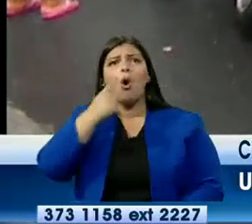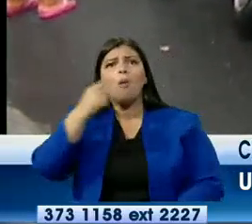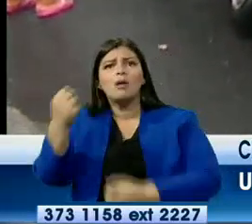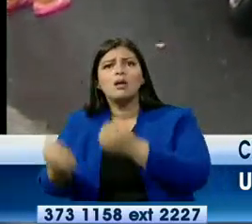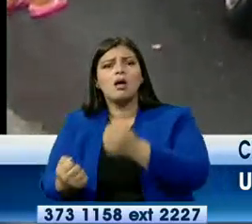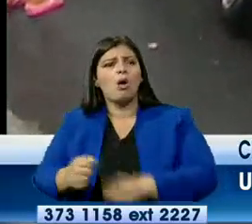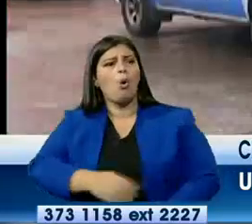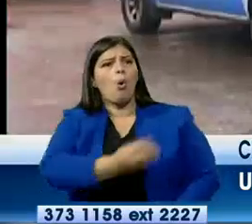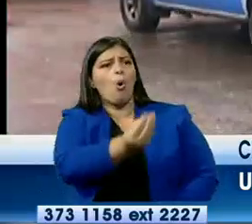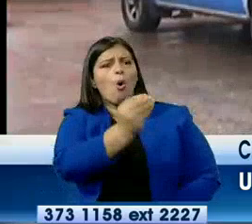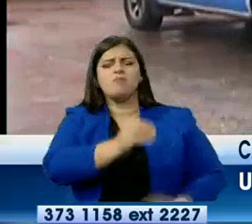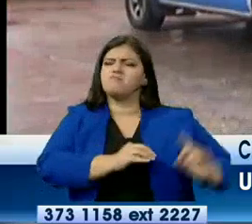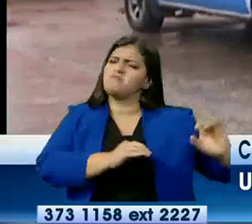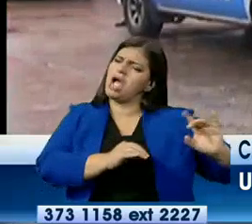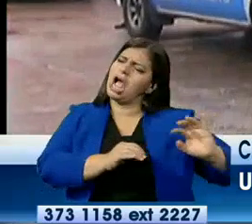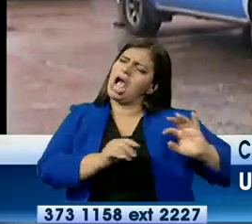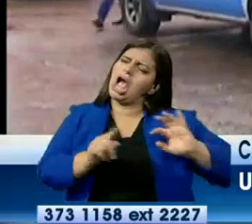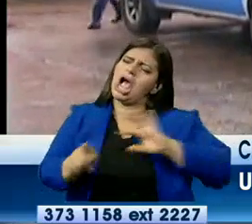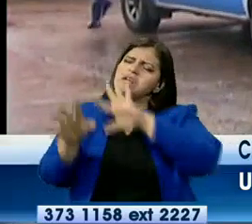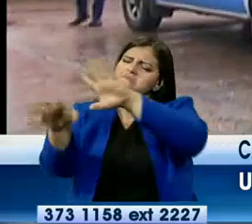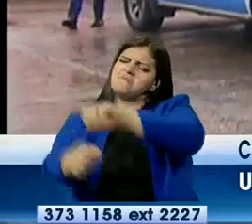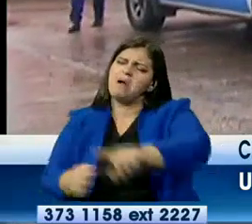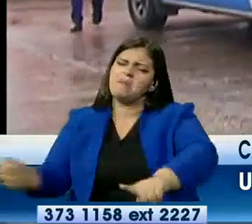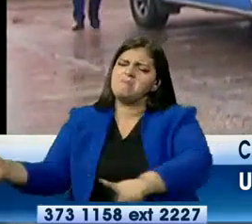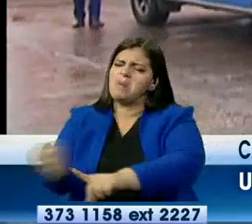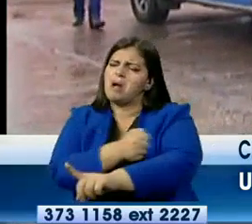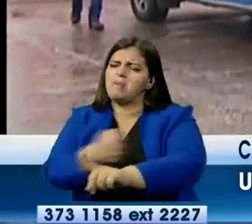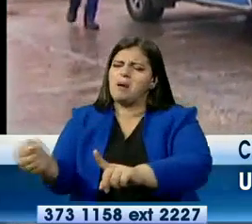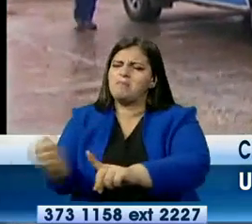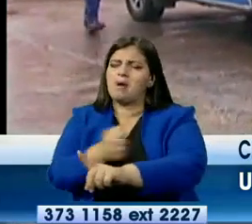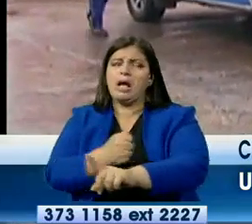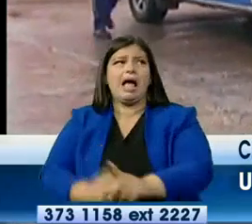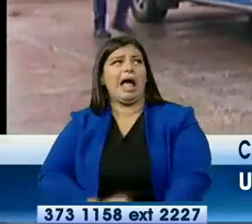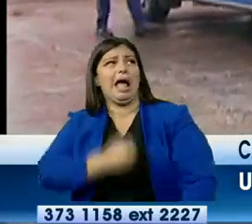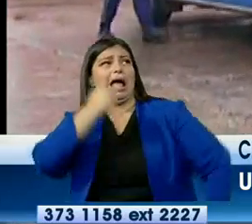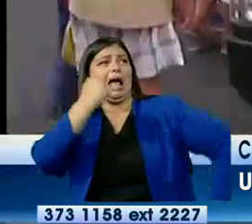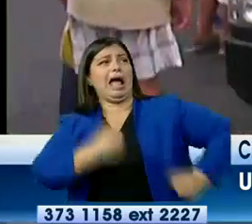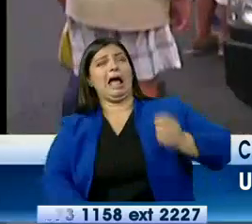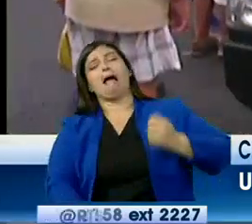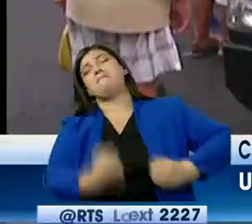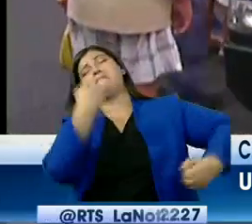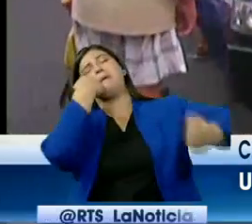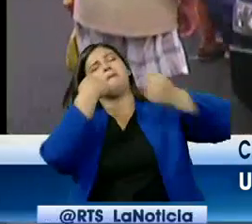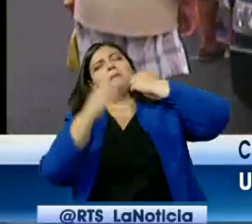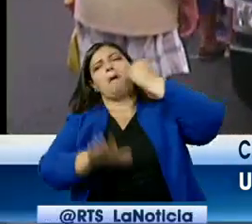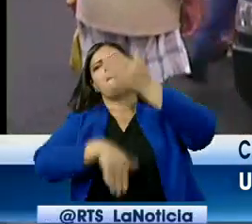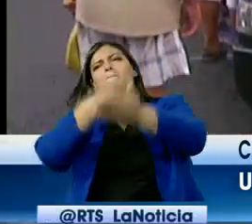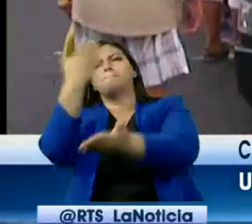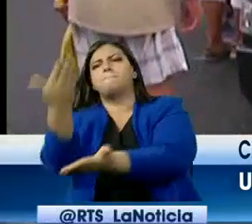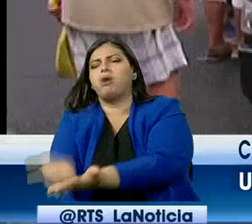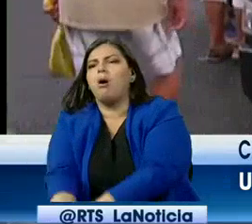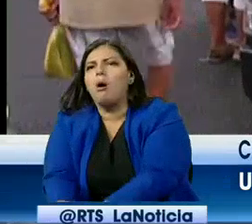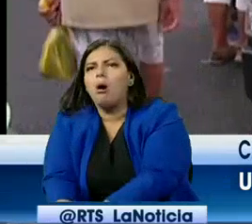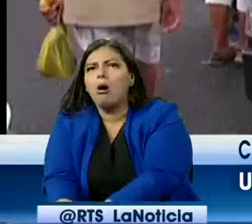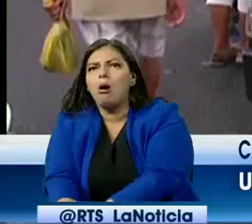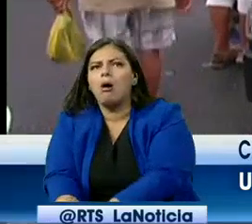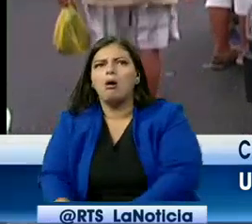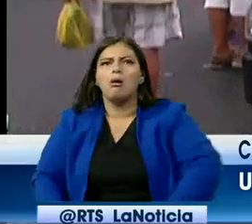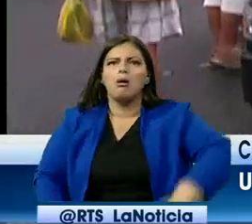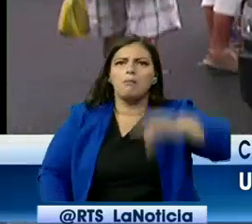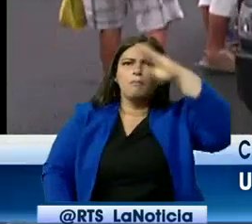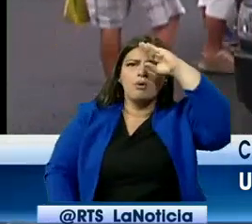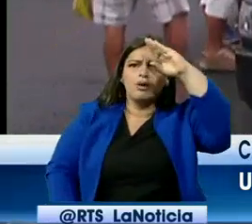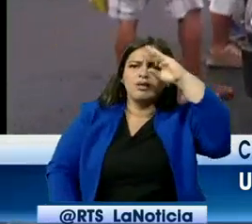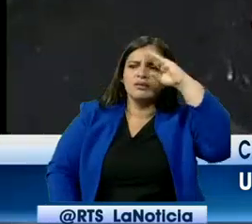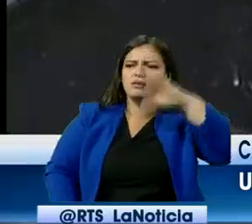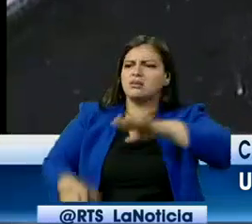golpe, tras eso lo persiguen a darle el golpe, se cae y viene ese otro muchacho que la policía ya se lo llevó. Cogió y